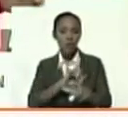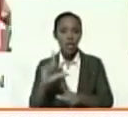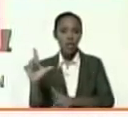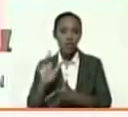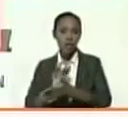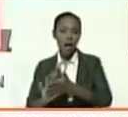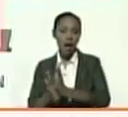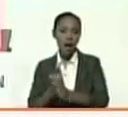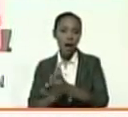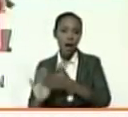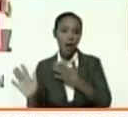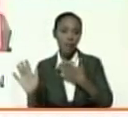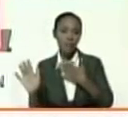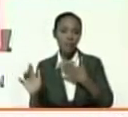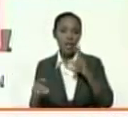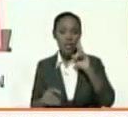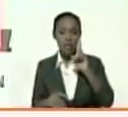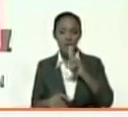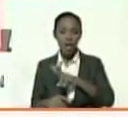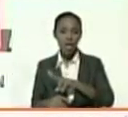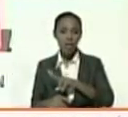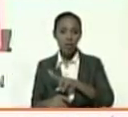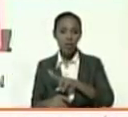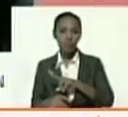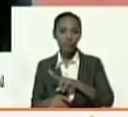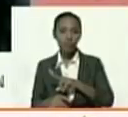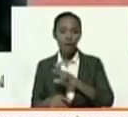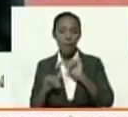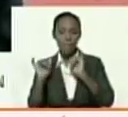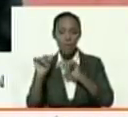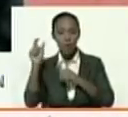Se veía, estaba cantado Rafael, cuando ellos el mismo día de la elección